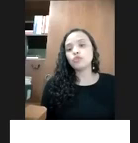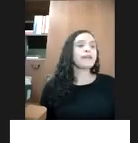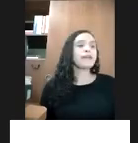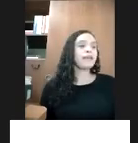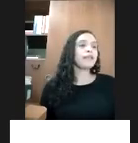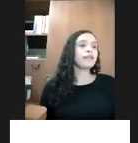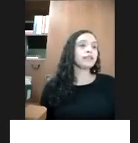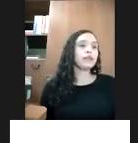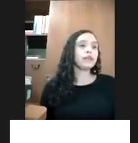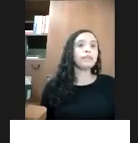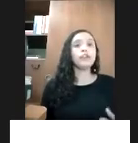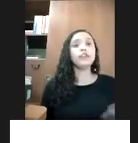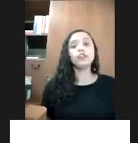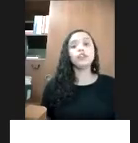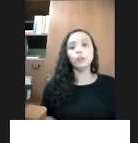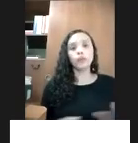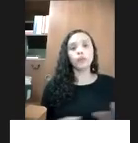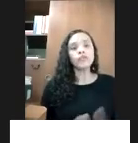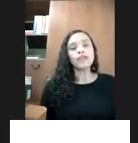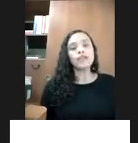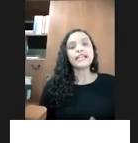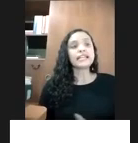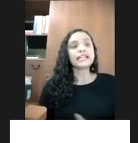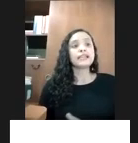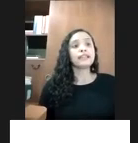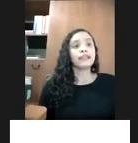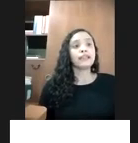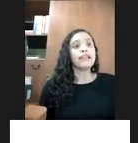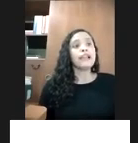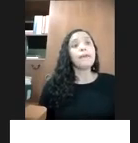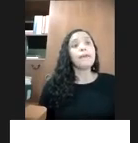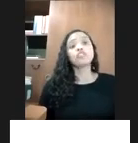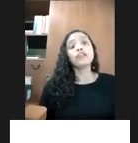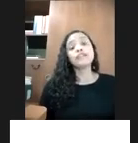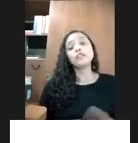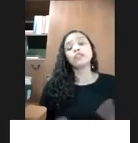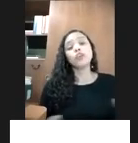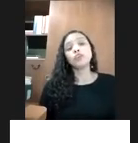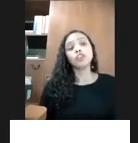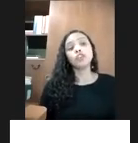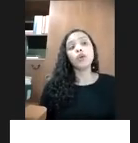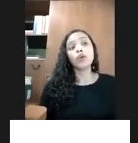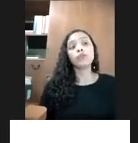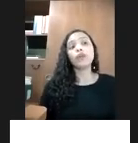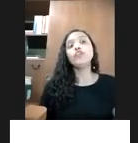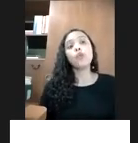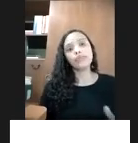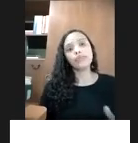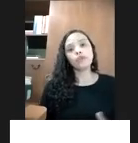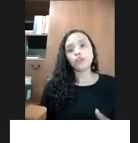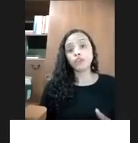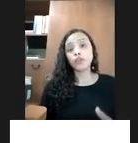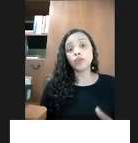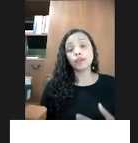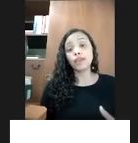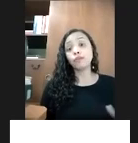insistimos en ver más allá del dato, del número. Ya en la siguiente. Las personas, el 52% de los encuestados no cuenta con